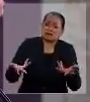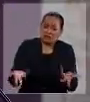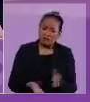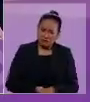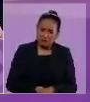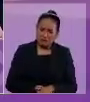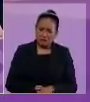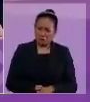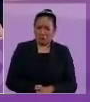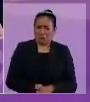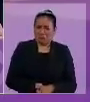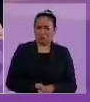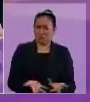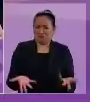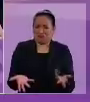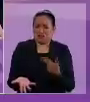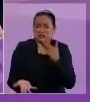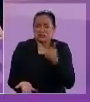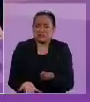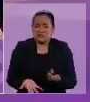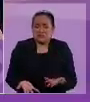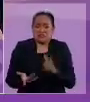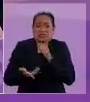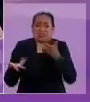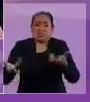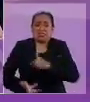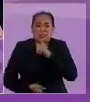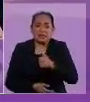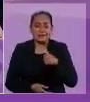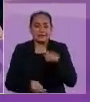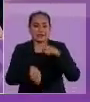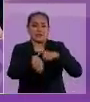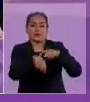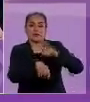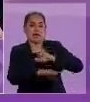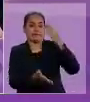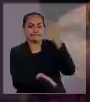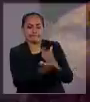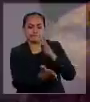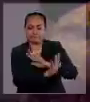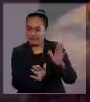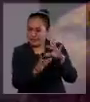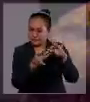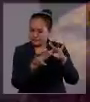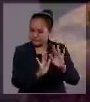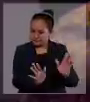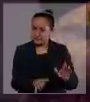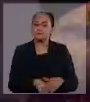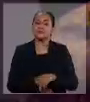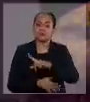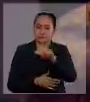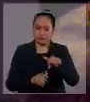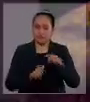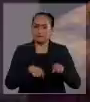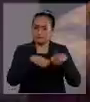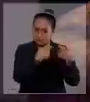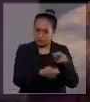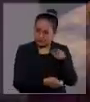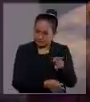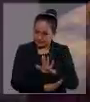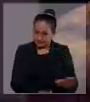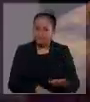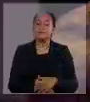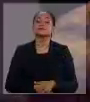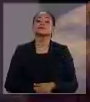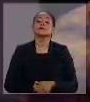ciencia y tecnología, redondeó la idea y termino. Se acabó su tiempo, candidato, se acabó su tiempo. Ahorita podemos volver otra vez con usted. ¿Quiere decir algo,